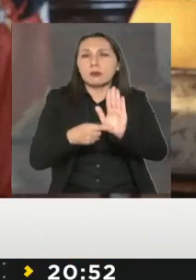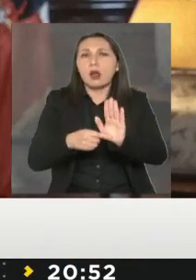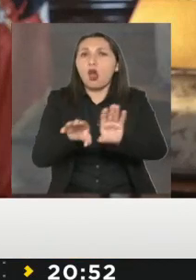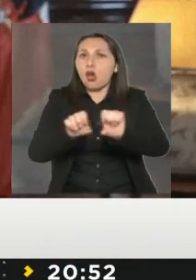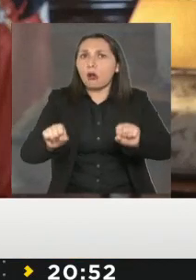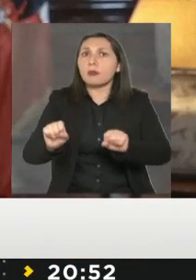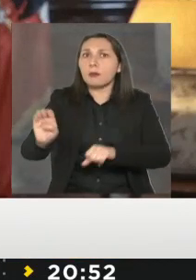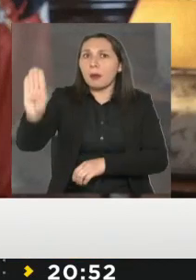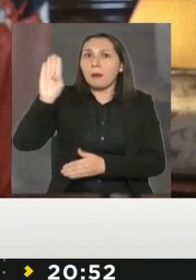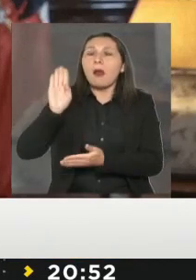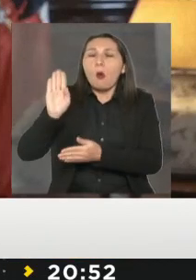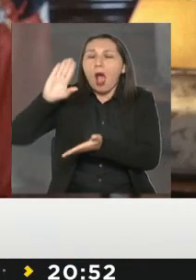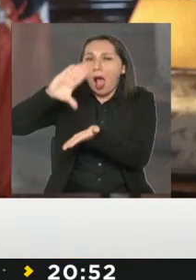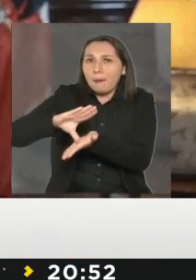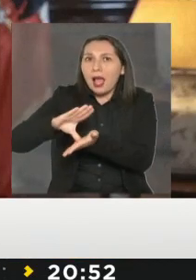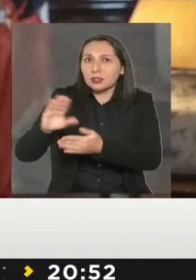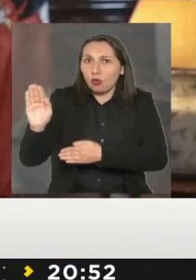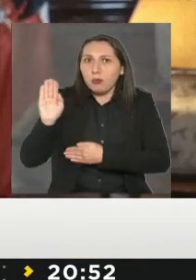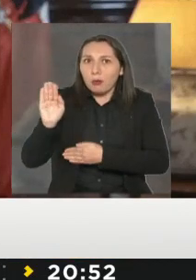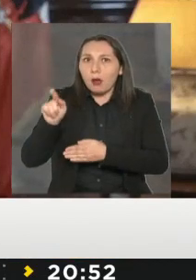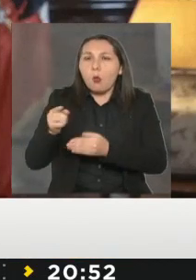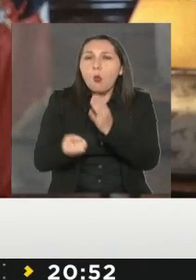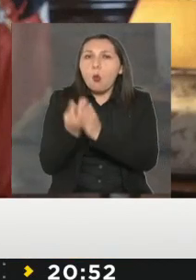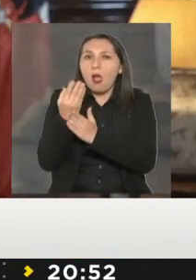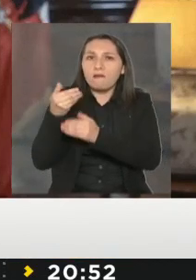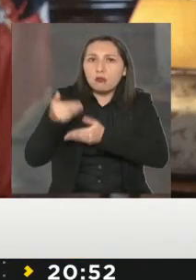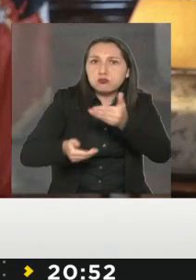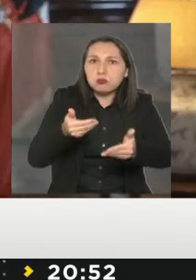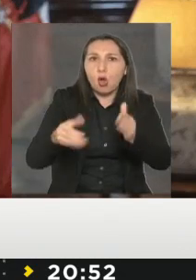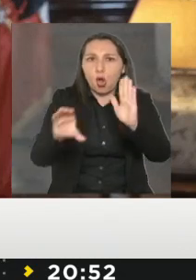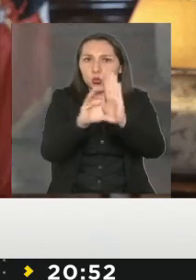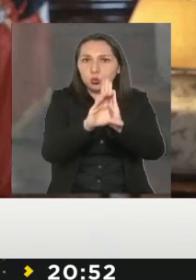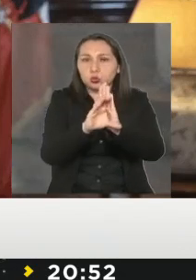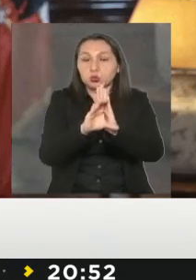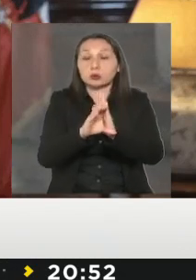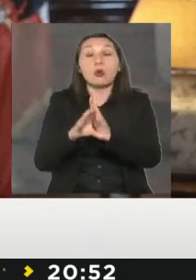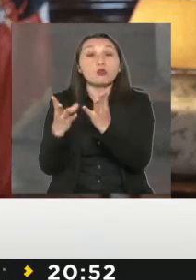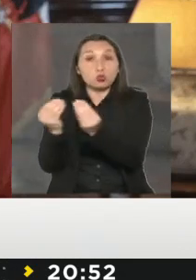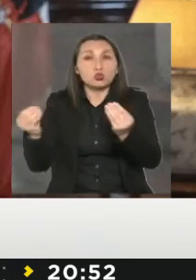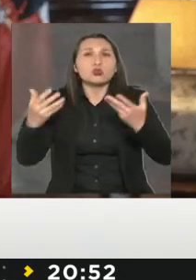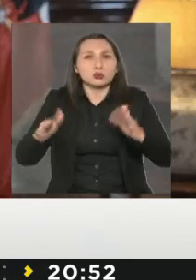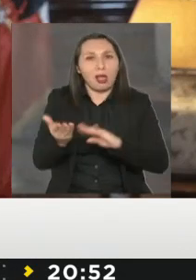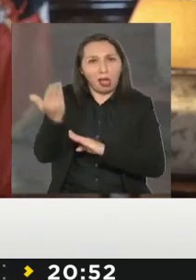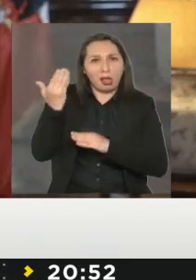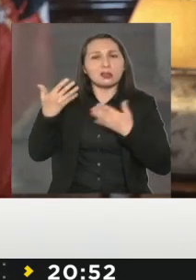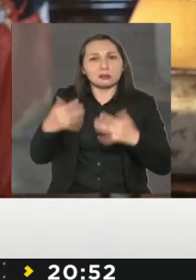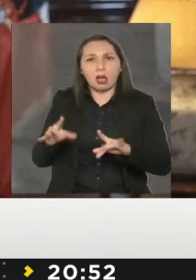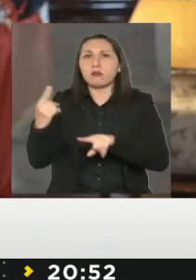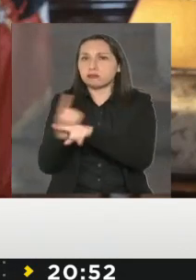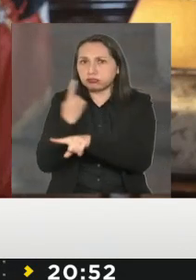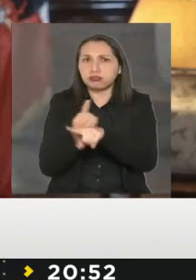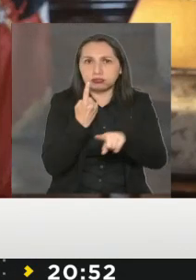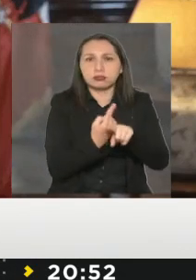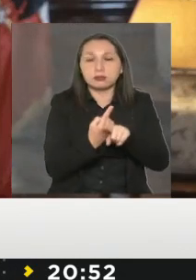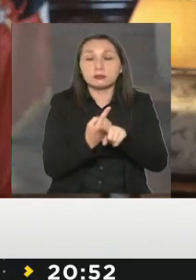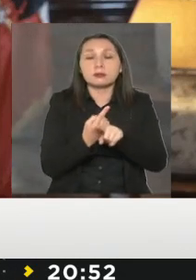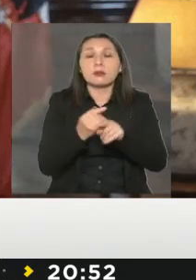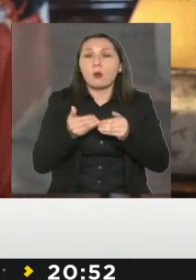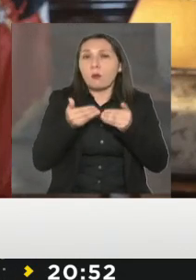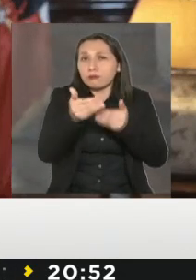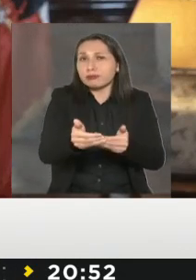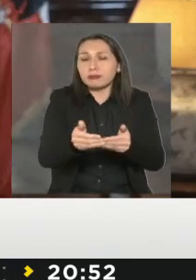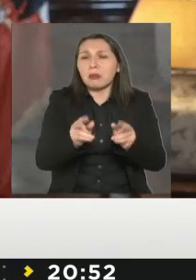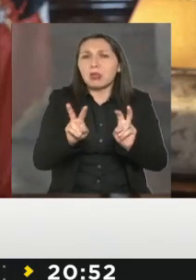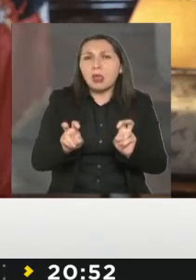un nuevo proceso constituyente con varios de ellos ya hemos conversado y más allá